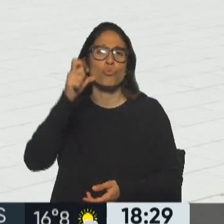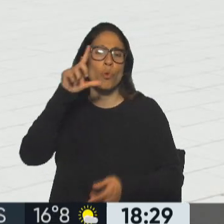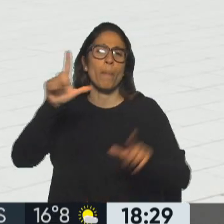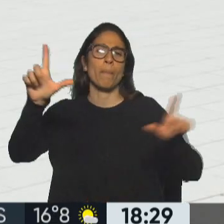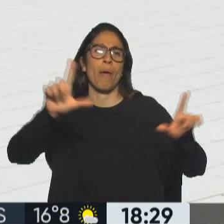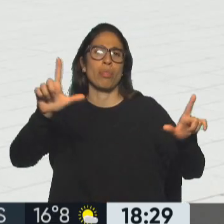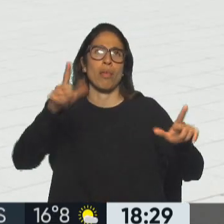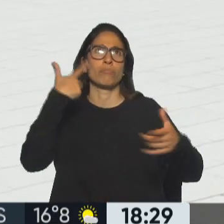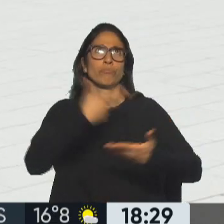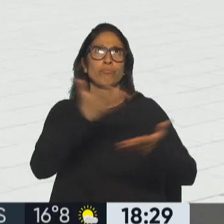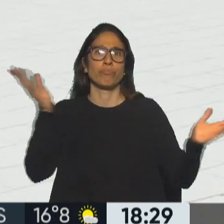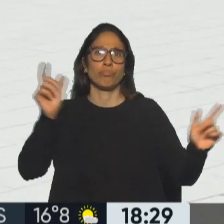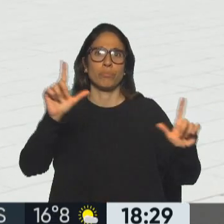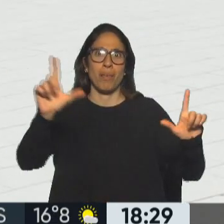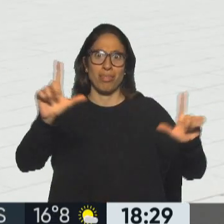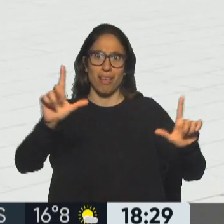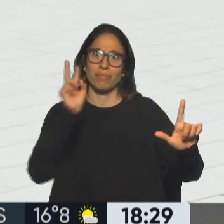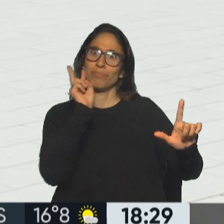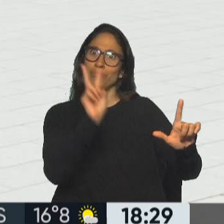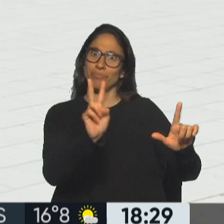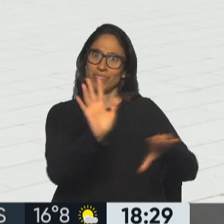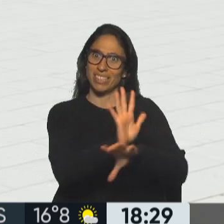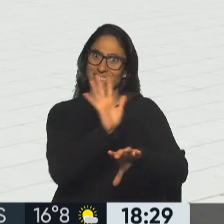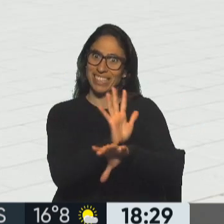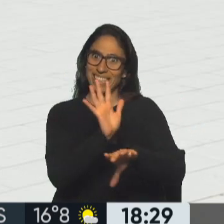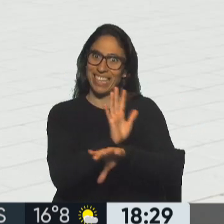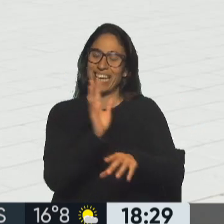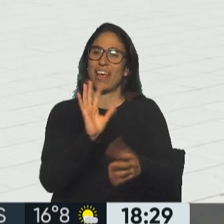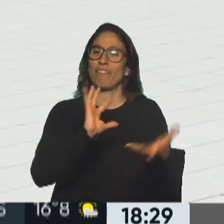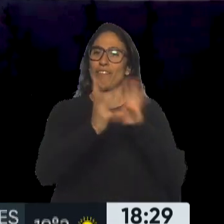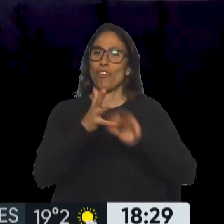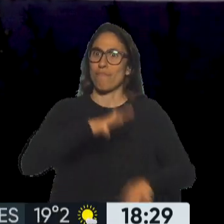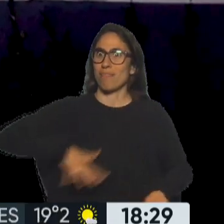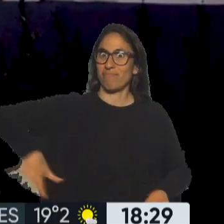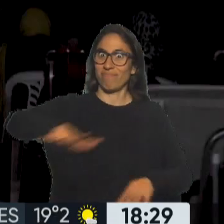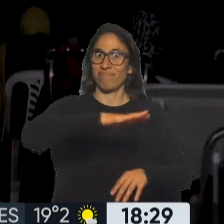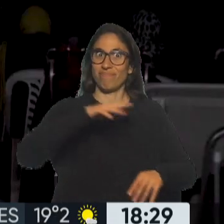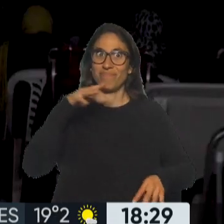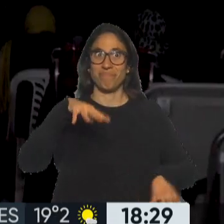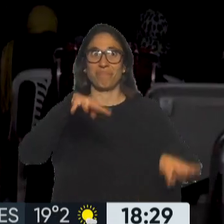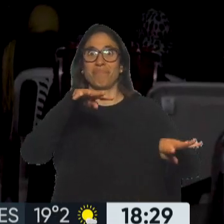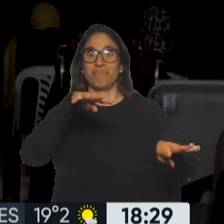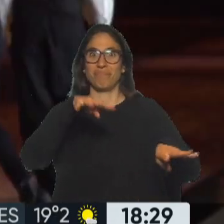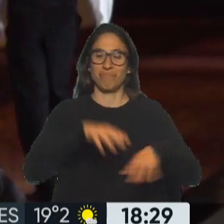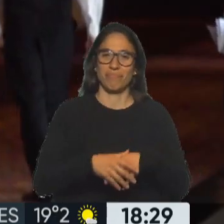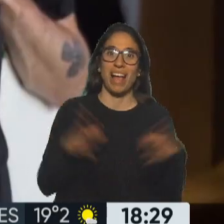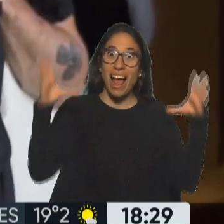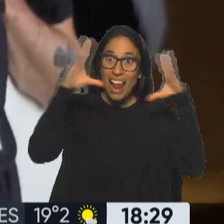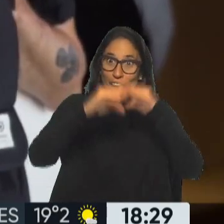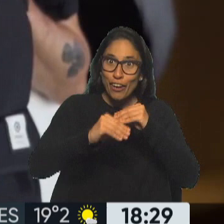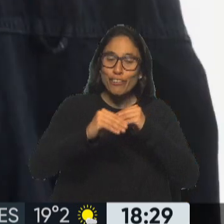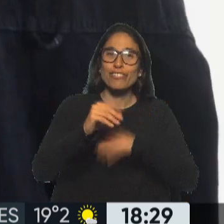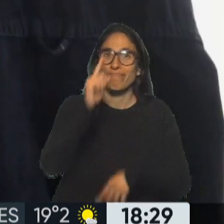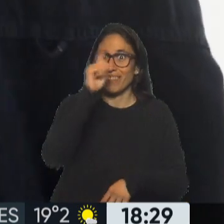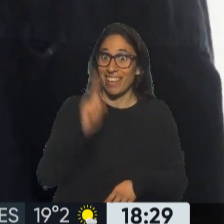en comunidad y con pantallas que tienen que ver con el anochecer, ¿no? Es casi un rito aquí en la ciudad de Mar del